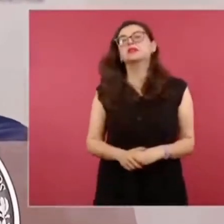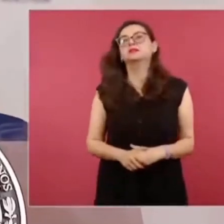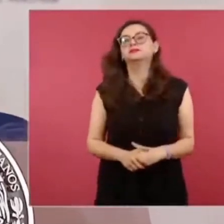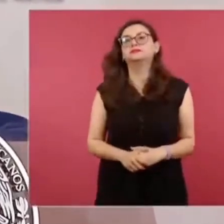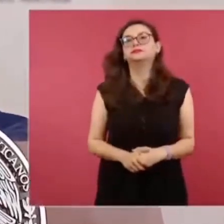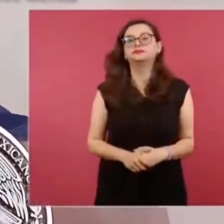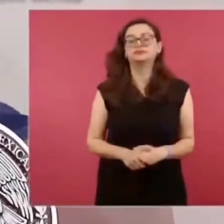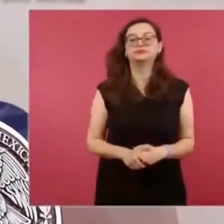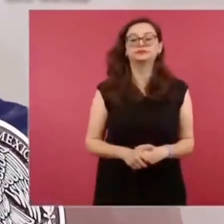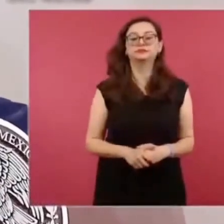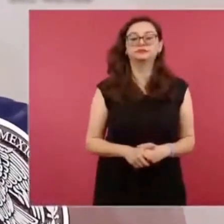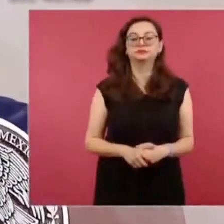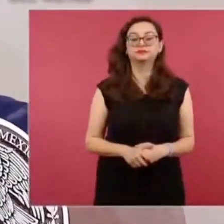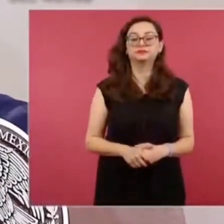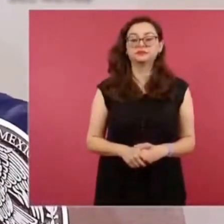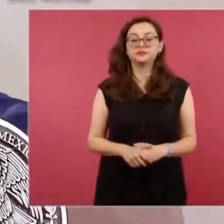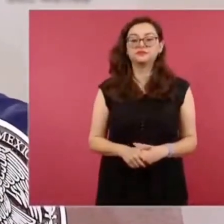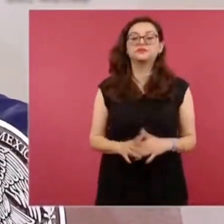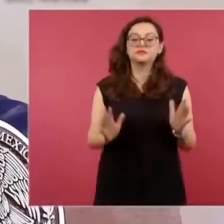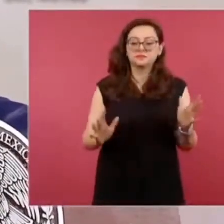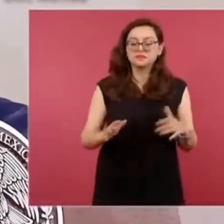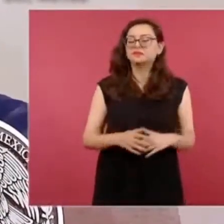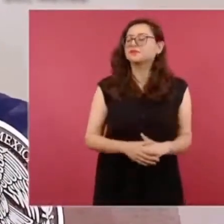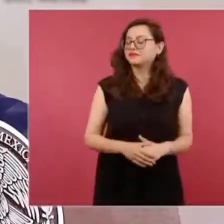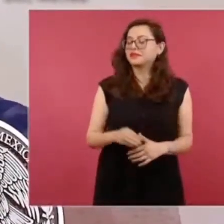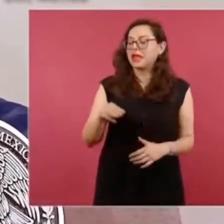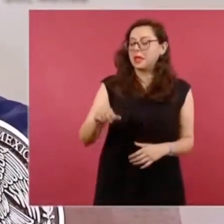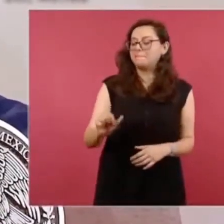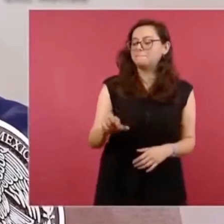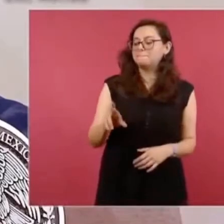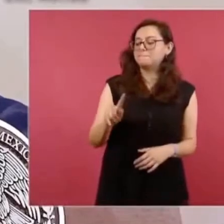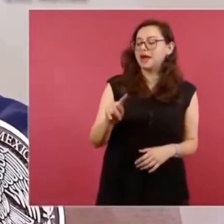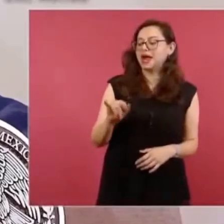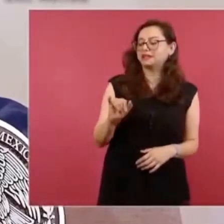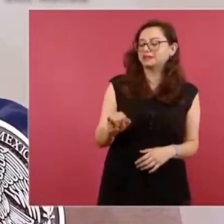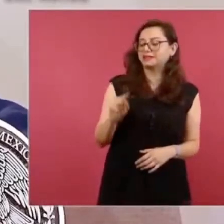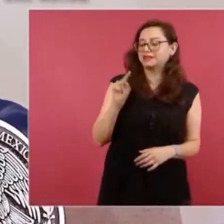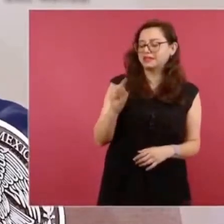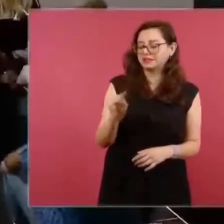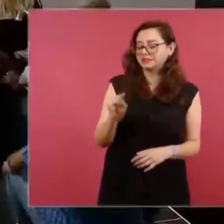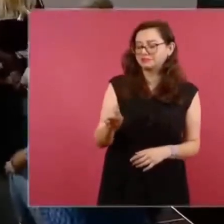Me voy de México, dice Martí. Fíjense,